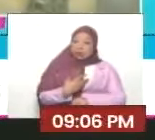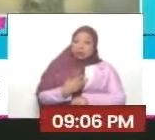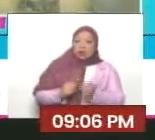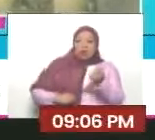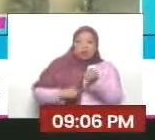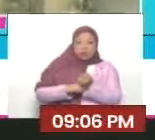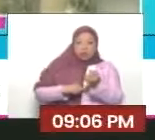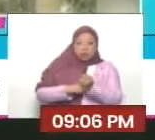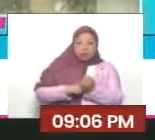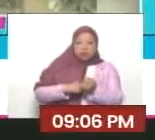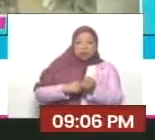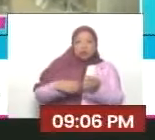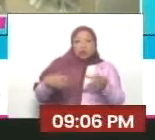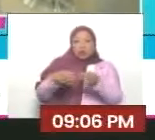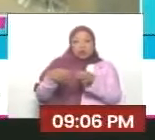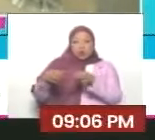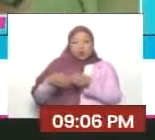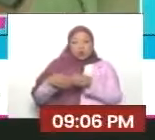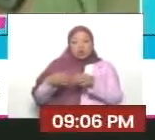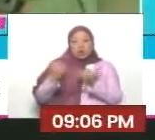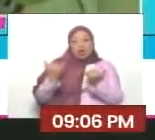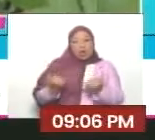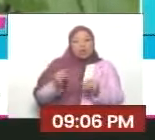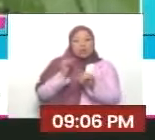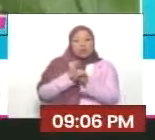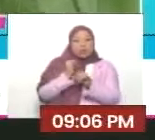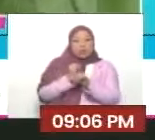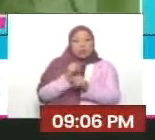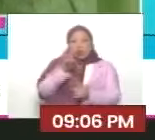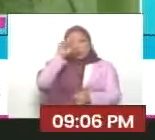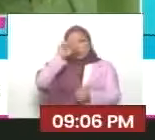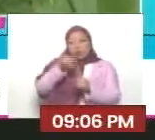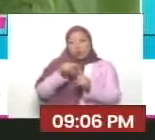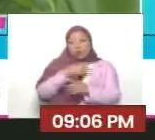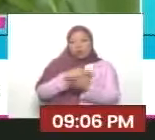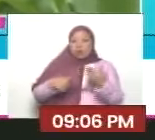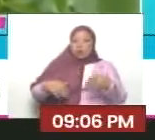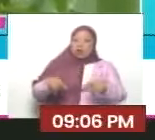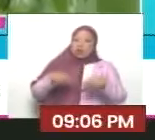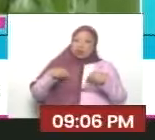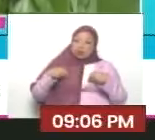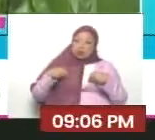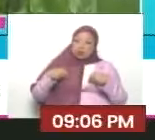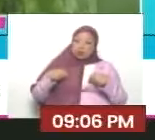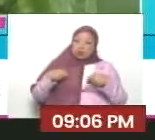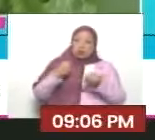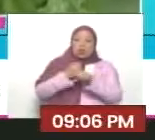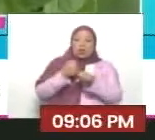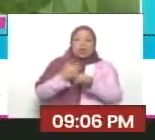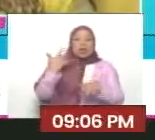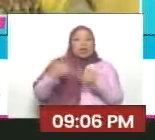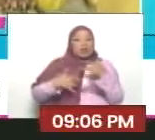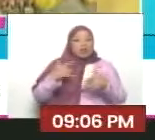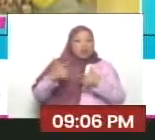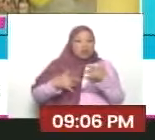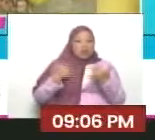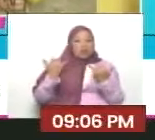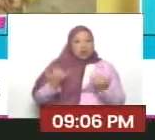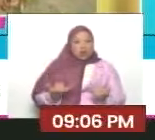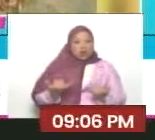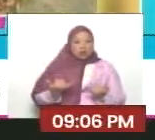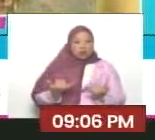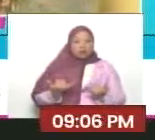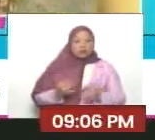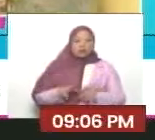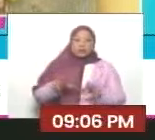el apoyo pues, de los organismos competentes logramos que nos reconocieran esa actividad que venimos haciendo.